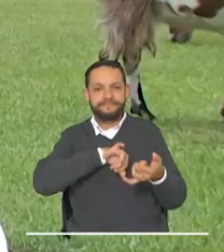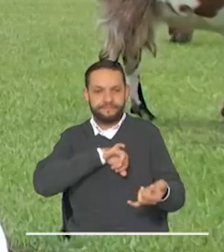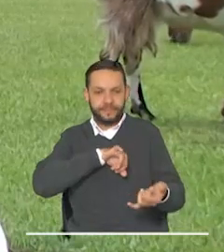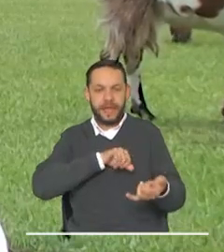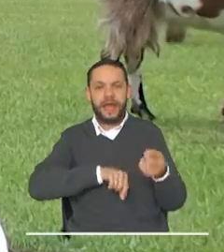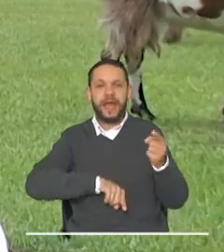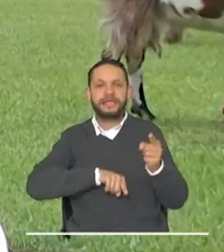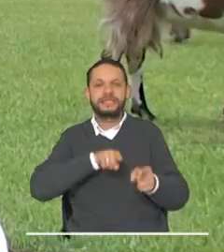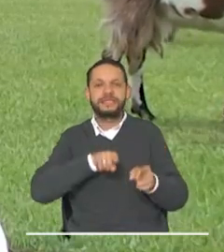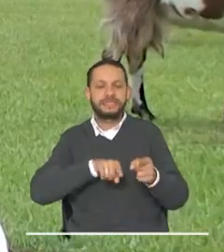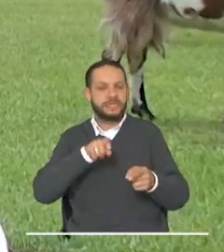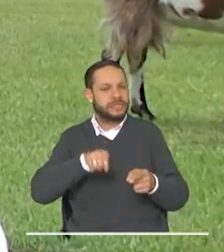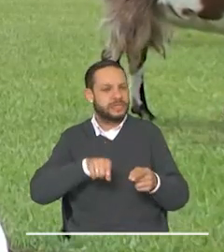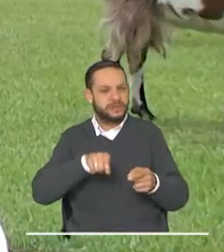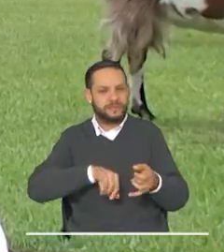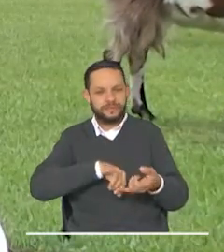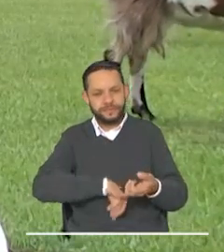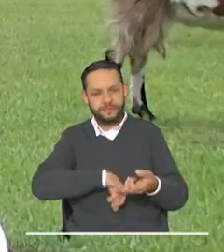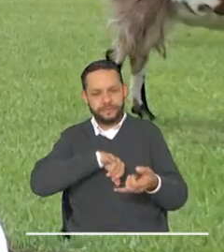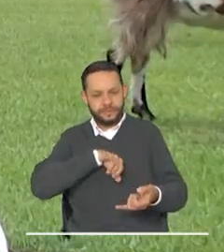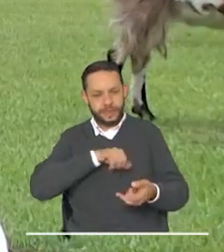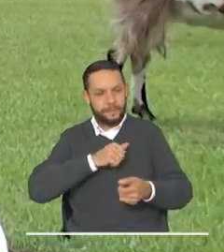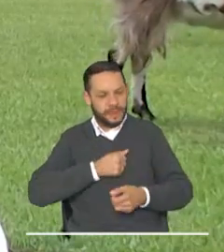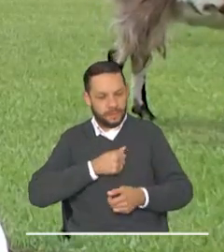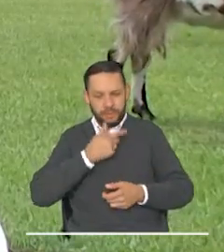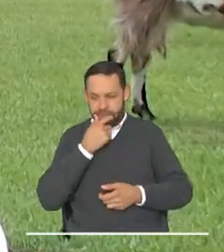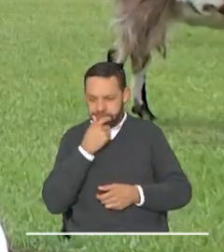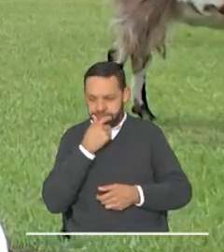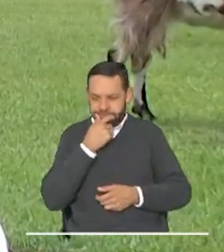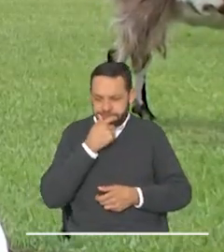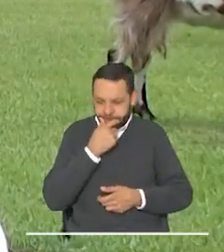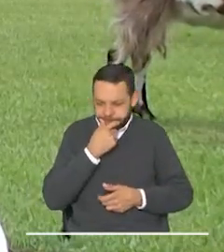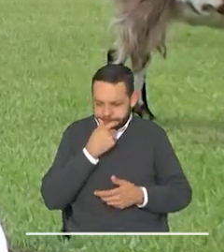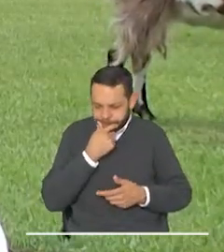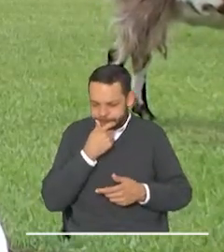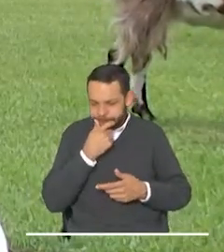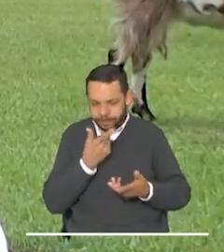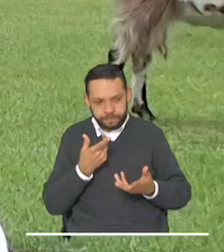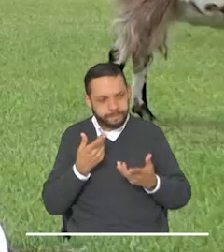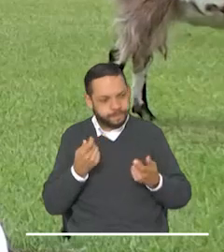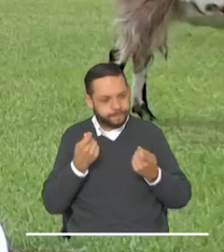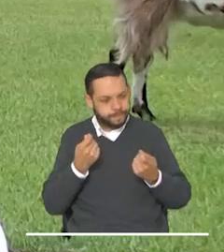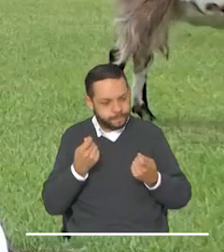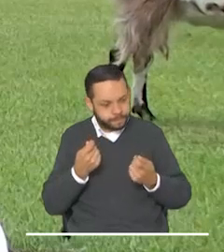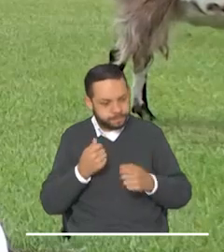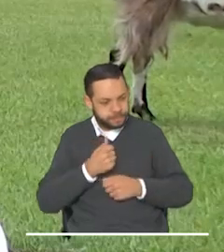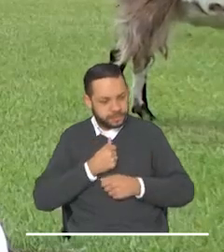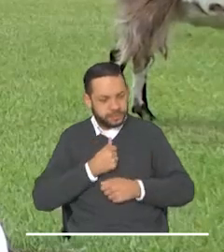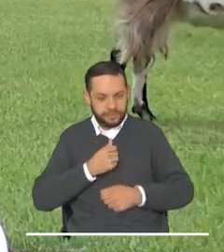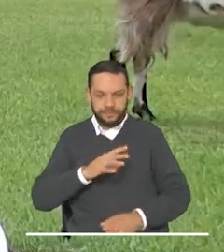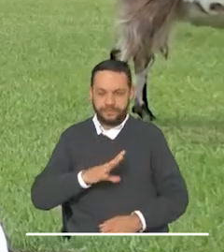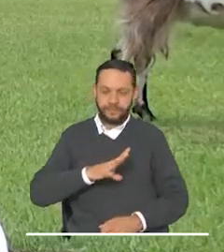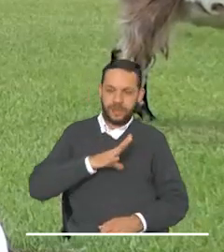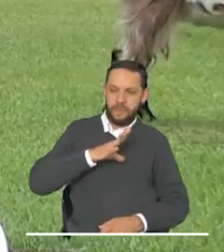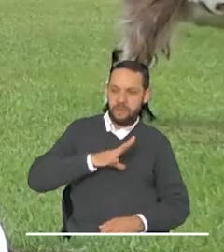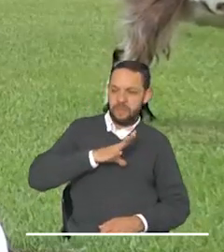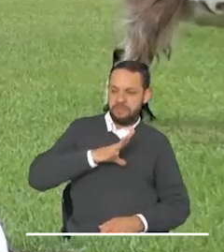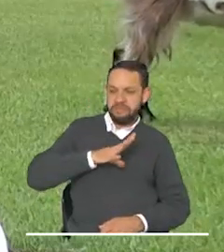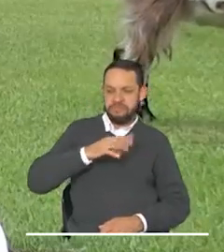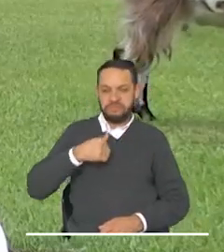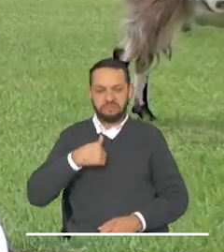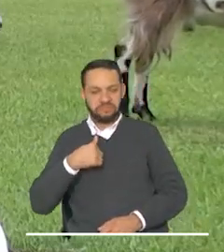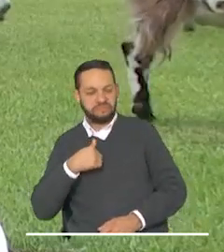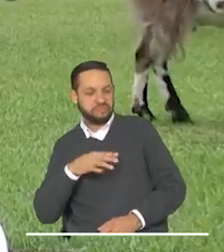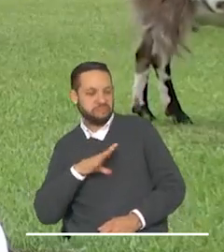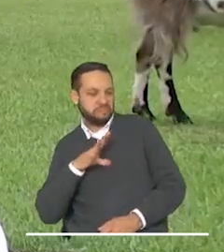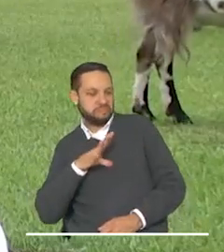de de los juicios porque los juicios nos tratan de desprendimiento Real del ego y de esos estadios de sombra